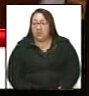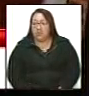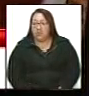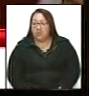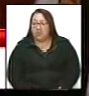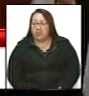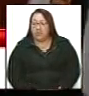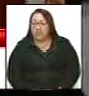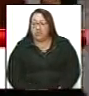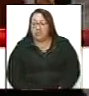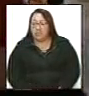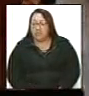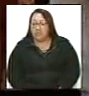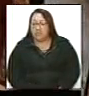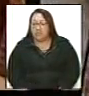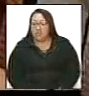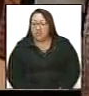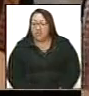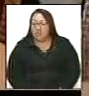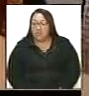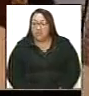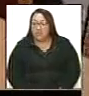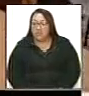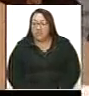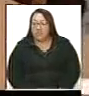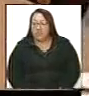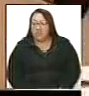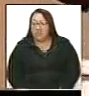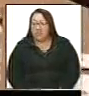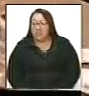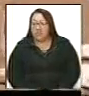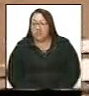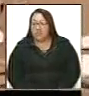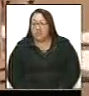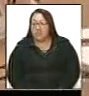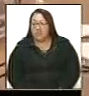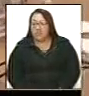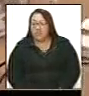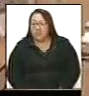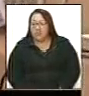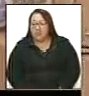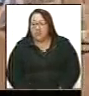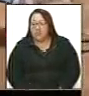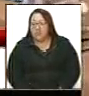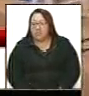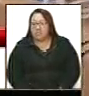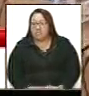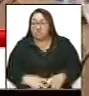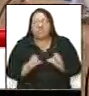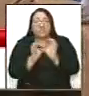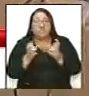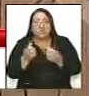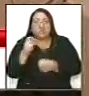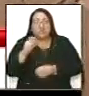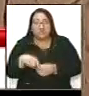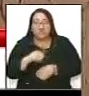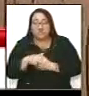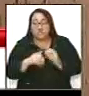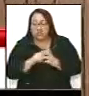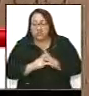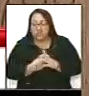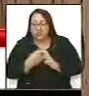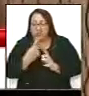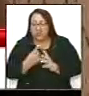Agradecemos a la congresista Tamara Rimborgo y teniendo el quórum necesario, damos inicio al punto